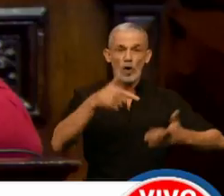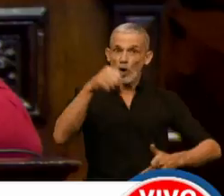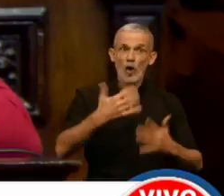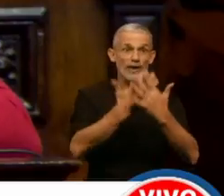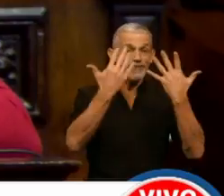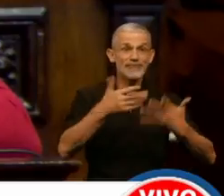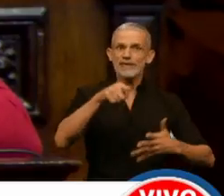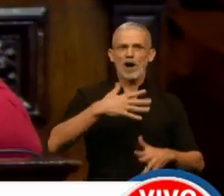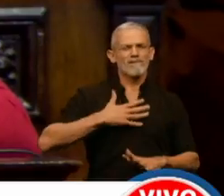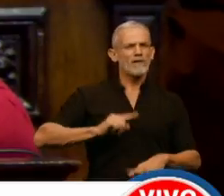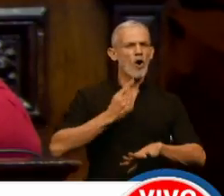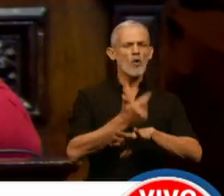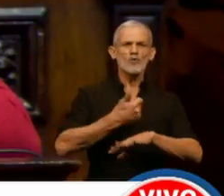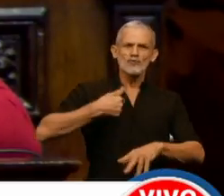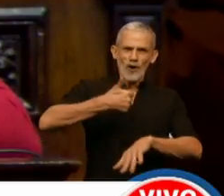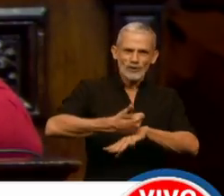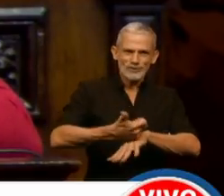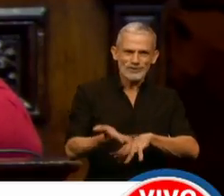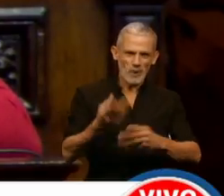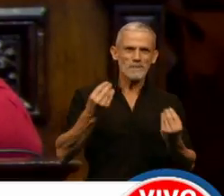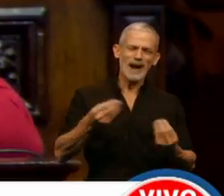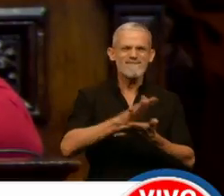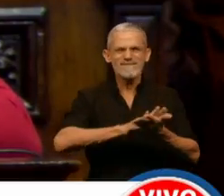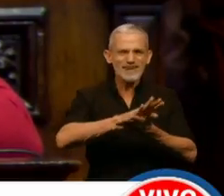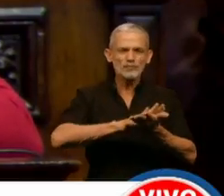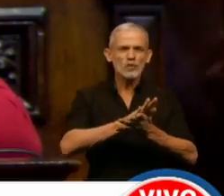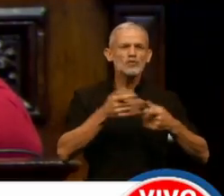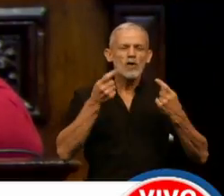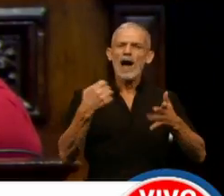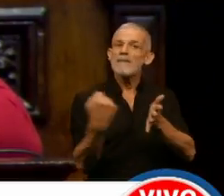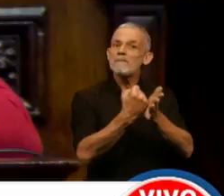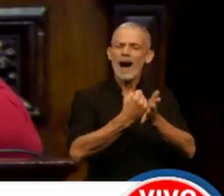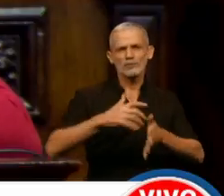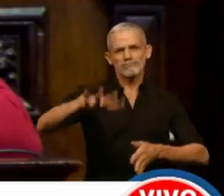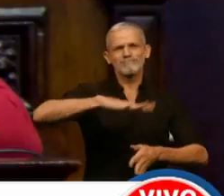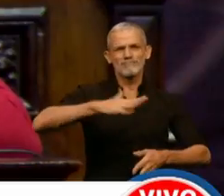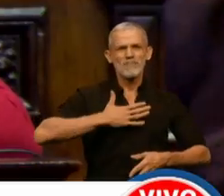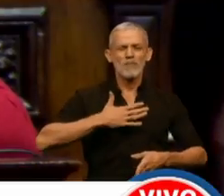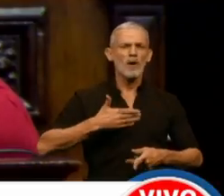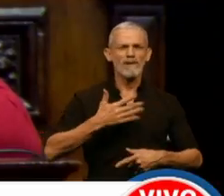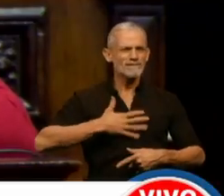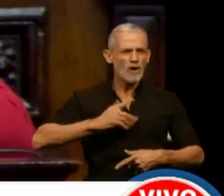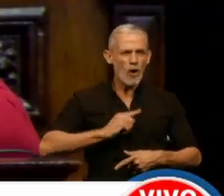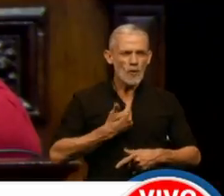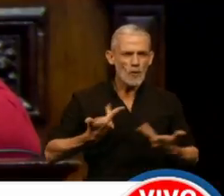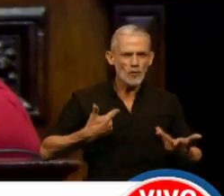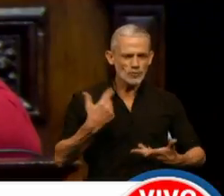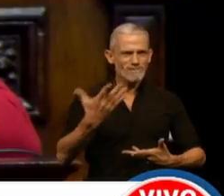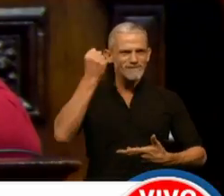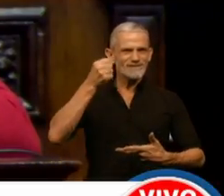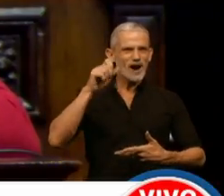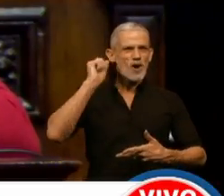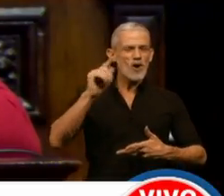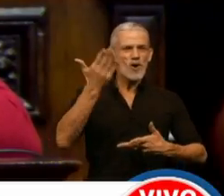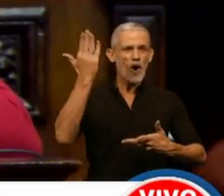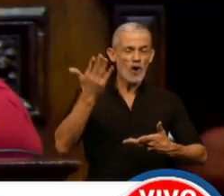muchísimo orgullo estar sentada acá y poder llevar una solución que impacte de lleno en mi comunidad me parece que es uno de los logros que más